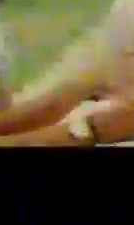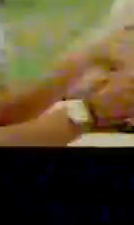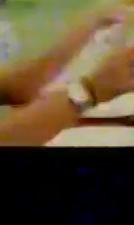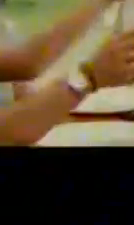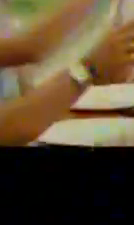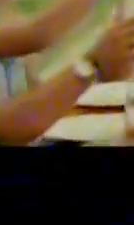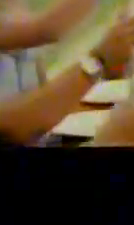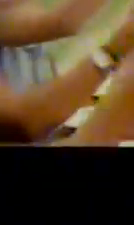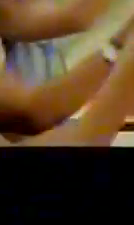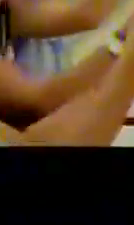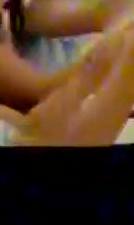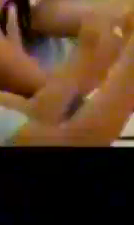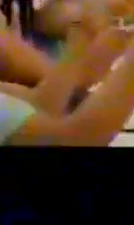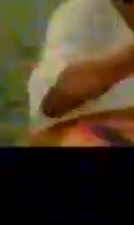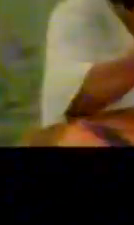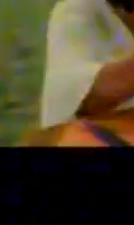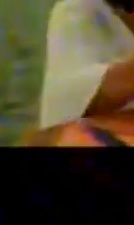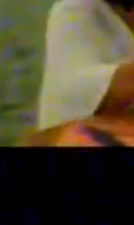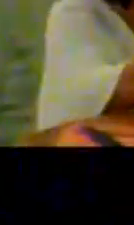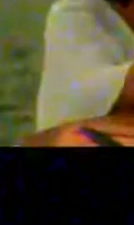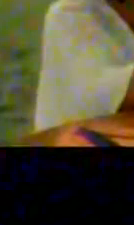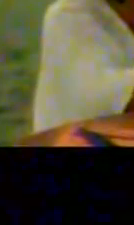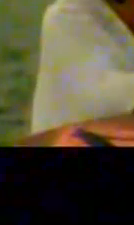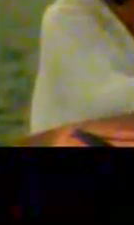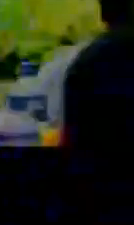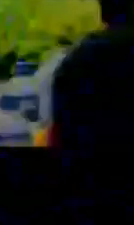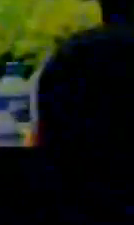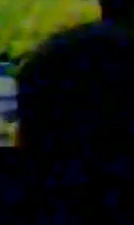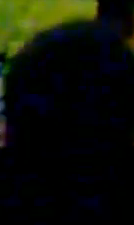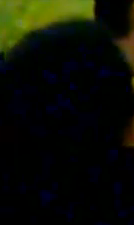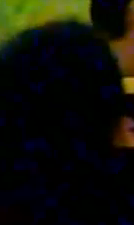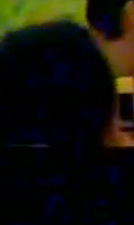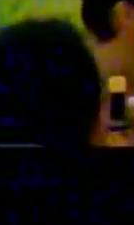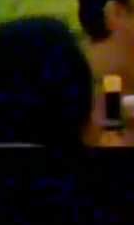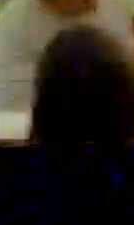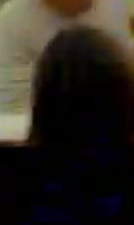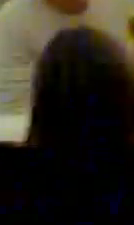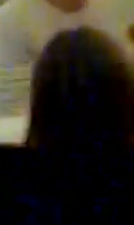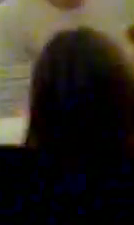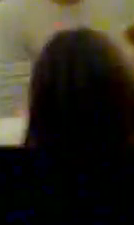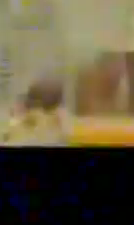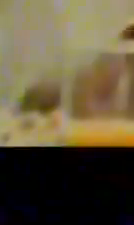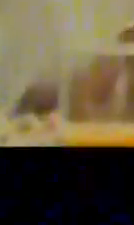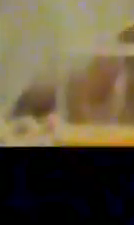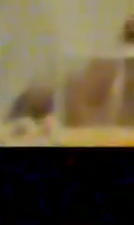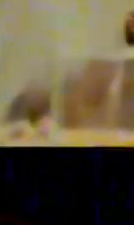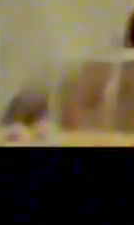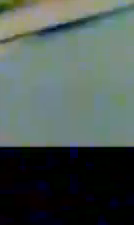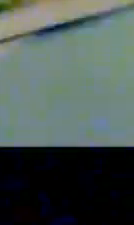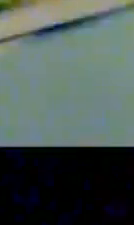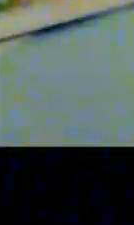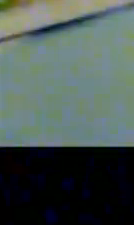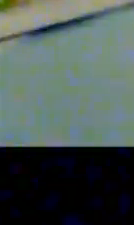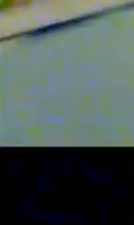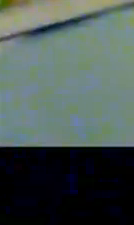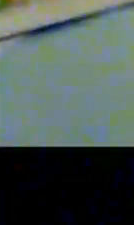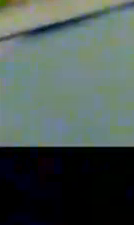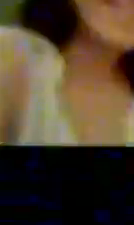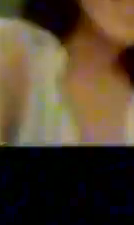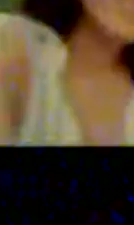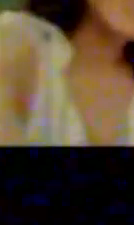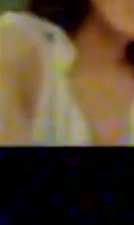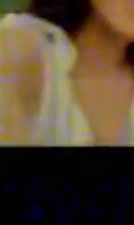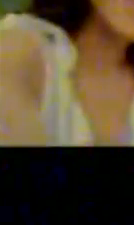conectados, existe una red social donde se disfrutan sabores. Esta red está hecha por Oriental. Con fideos Oriental, la